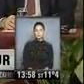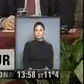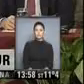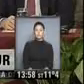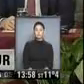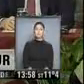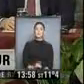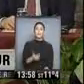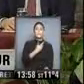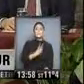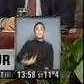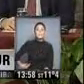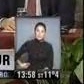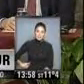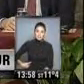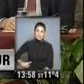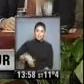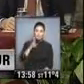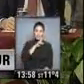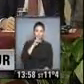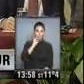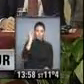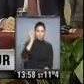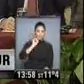querida presidenta Dilma Rousseff,